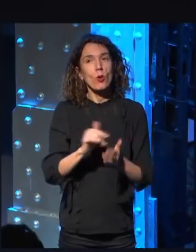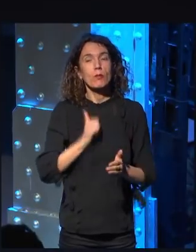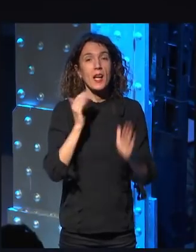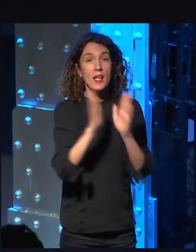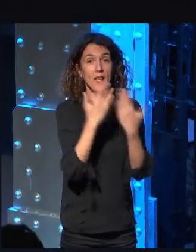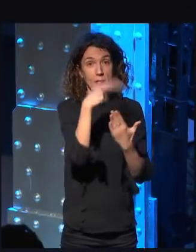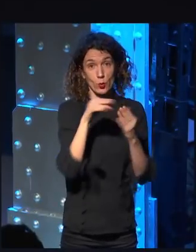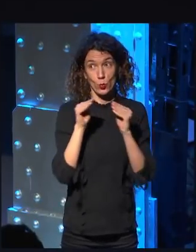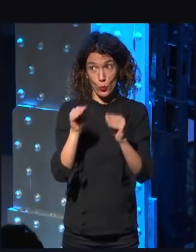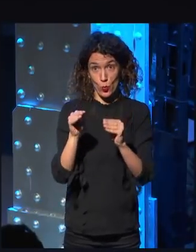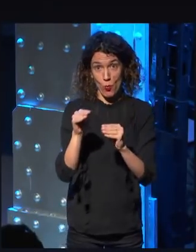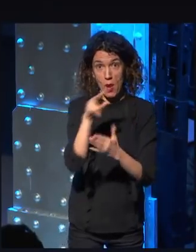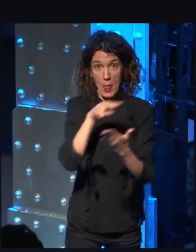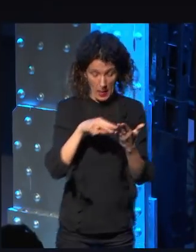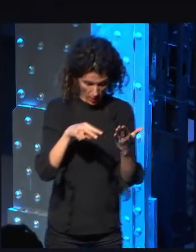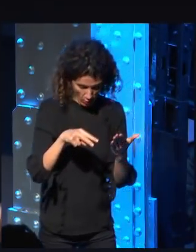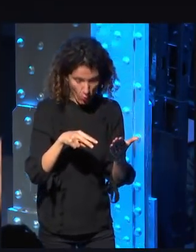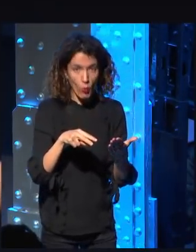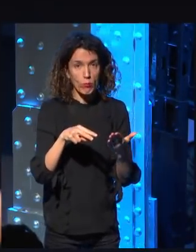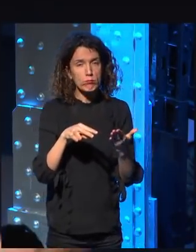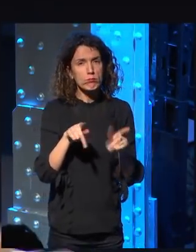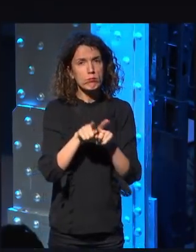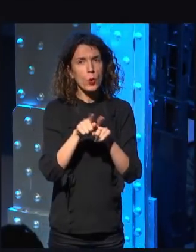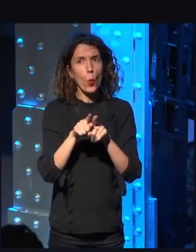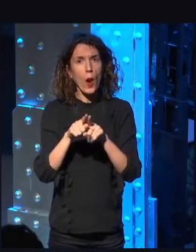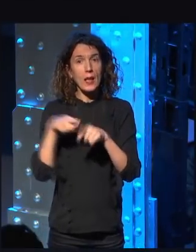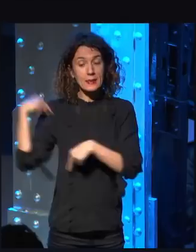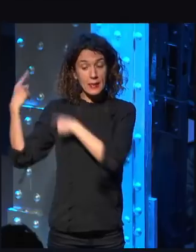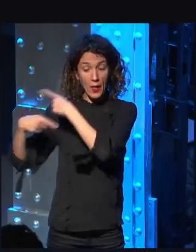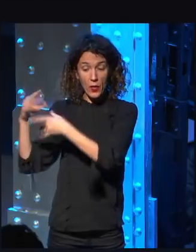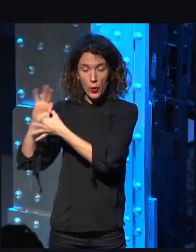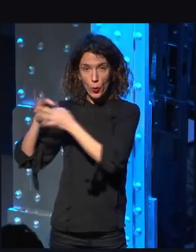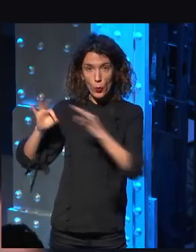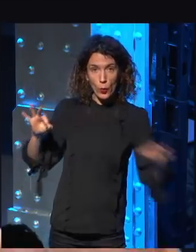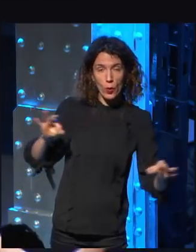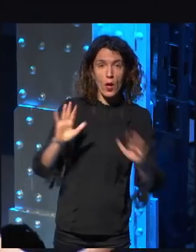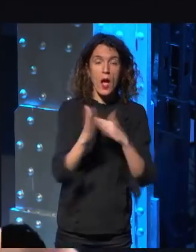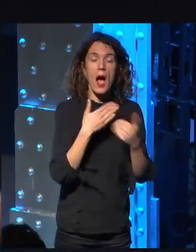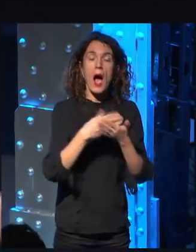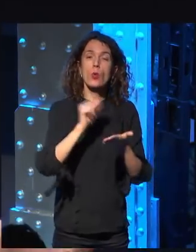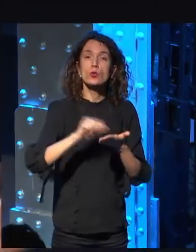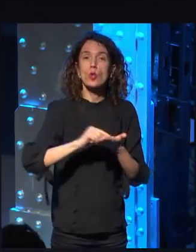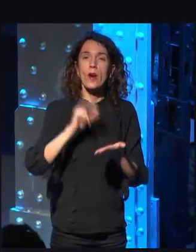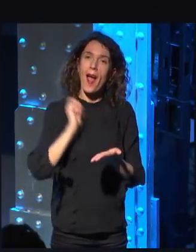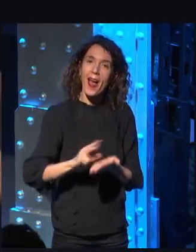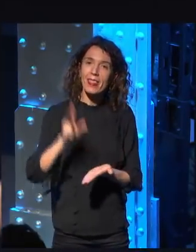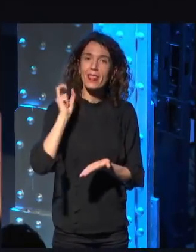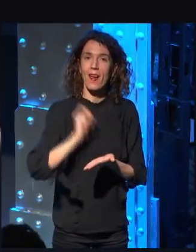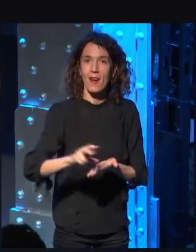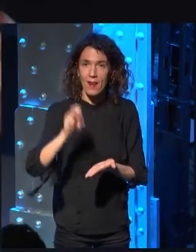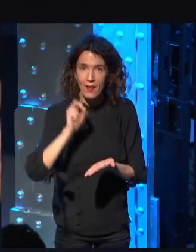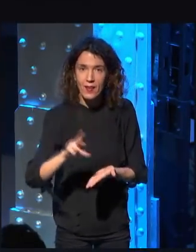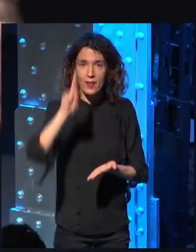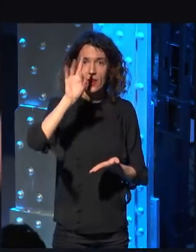tu libro y que sigue mucho toda esta tradición de autores andarines, de Robert